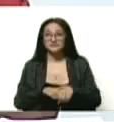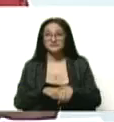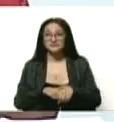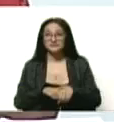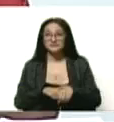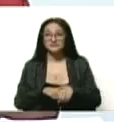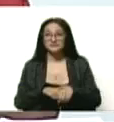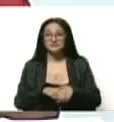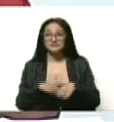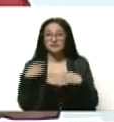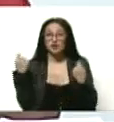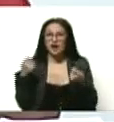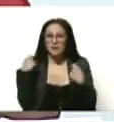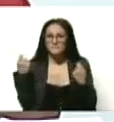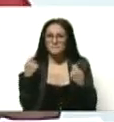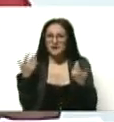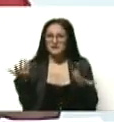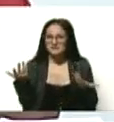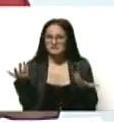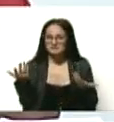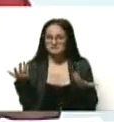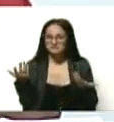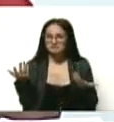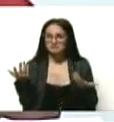Pero la campaña era